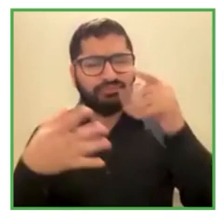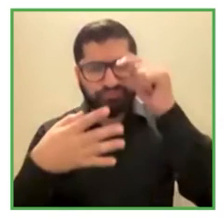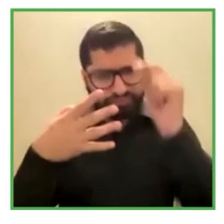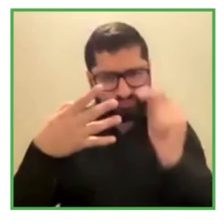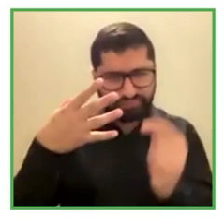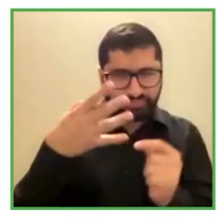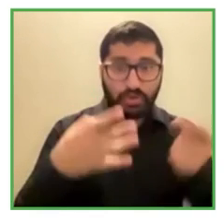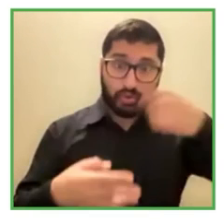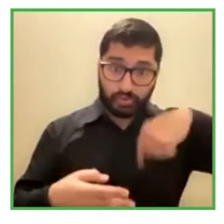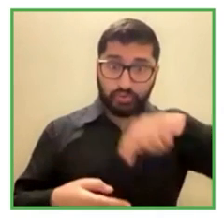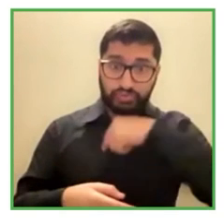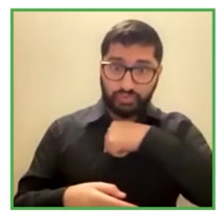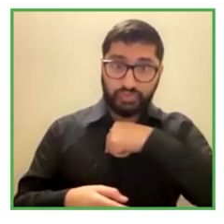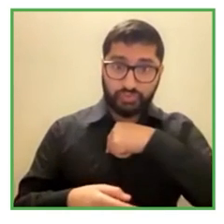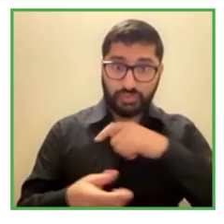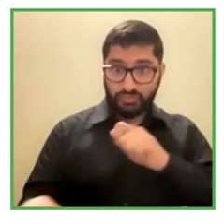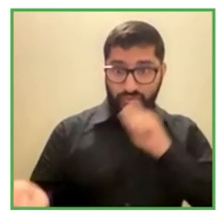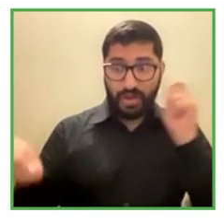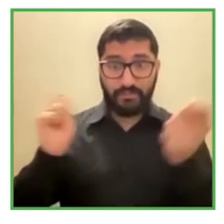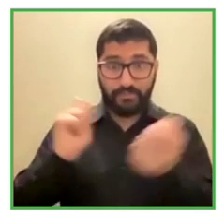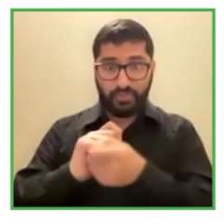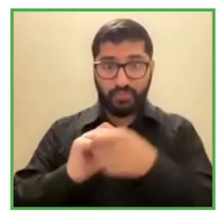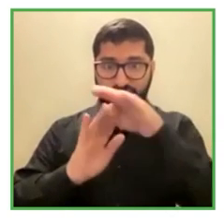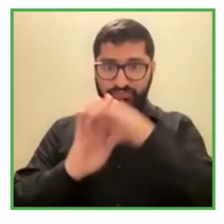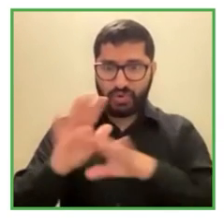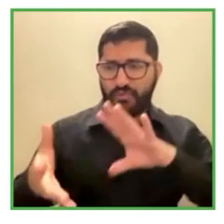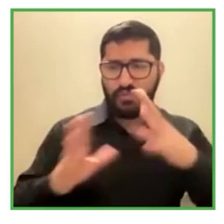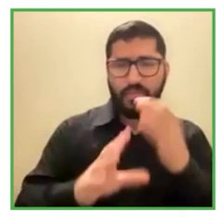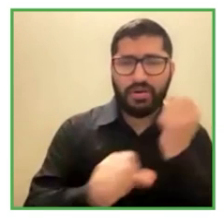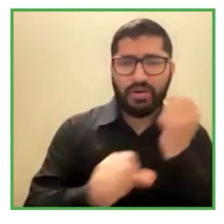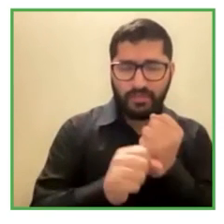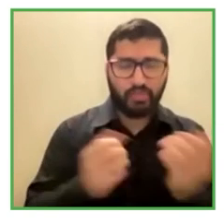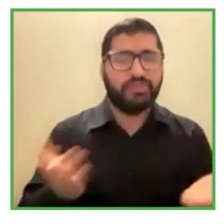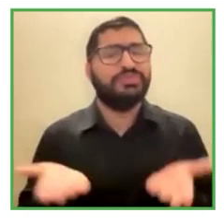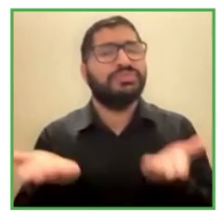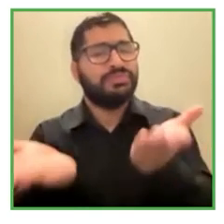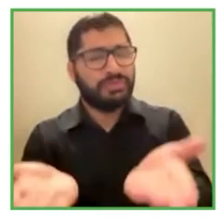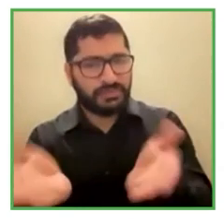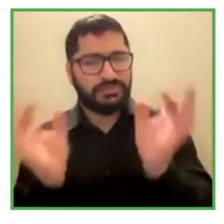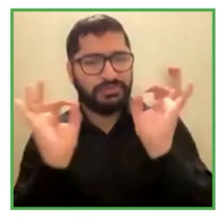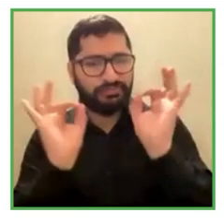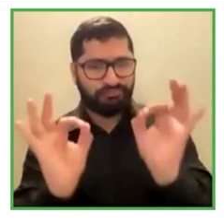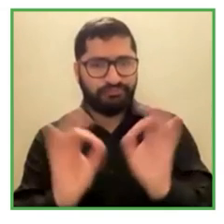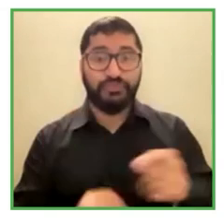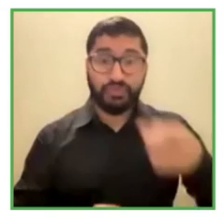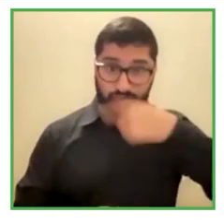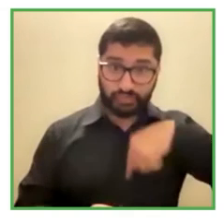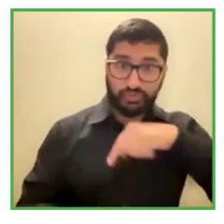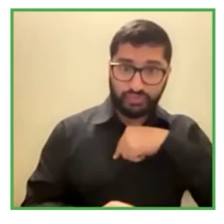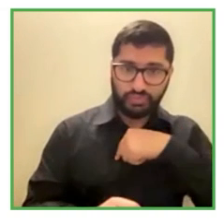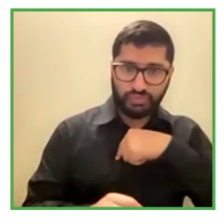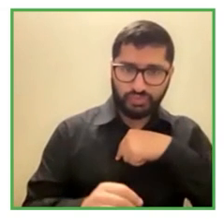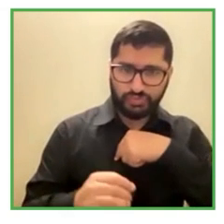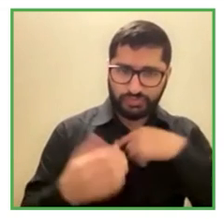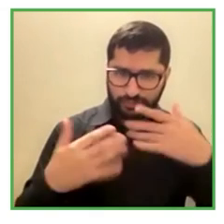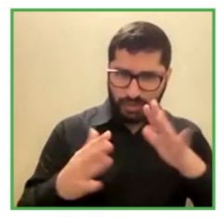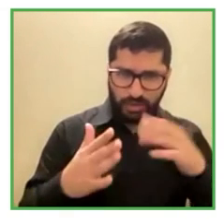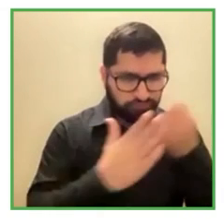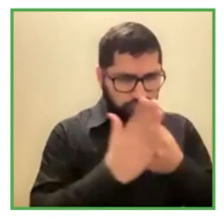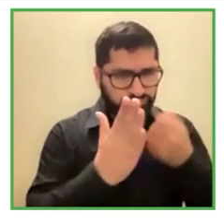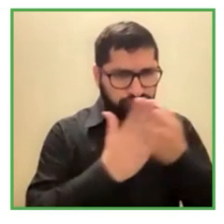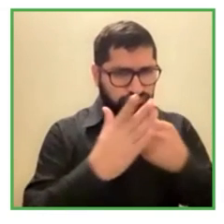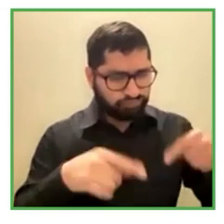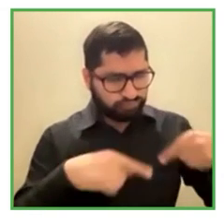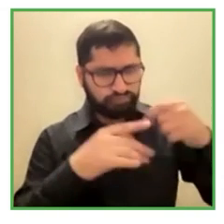la forma en la que nuestros servicios están siendo entregados. Estamos invirtiendo en desarrollar nuestra plataforma para atender la